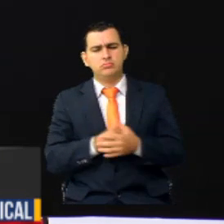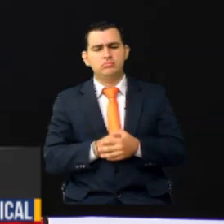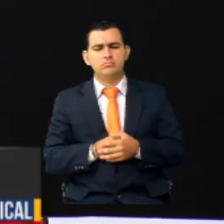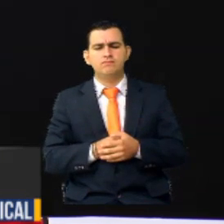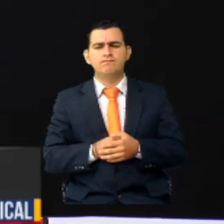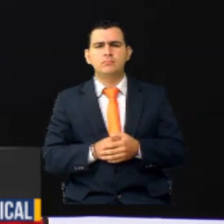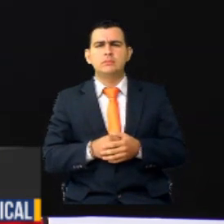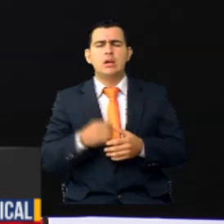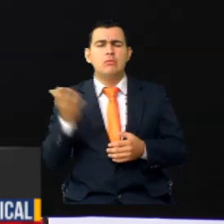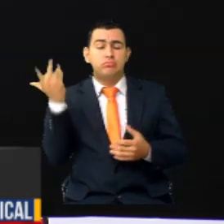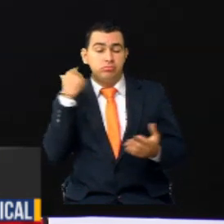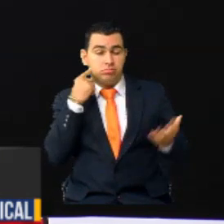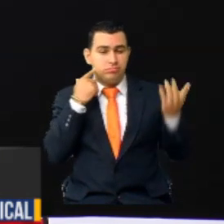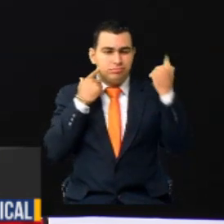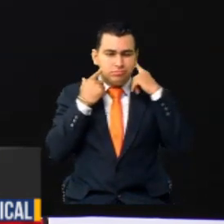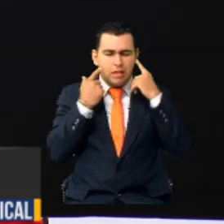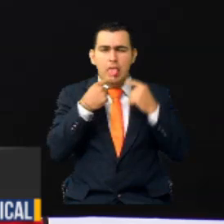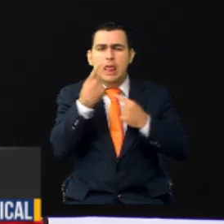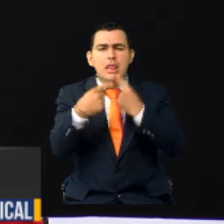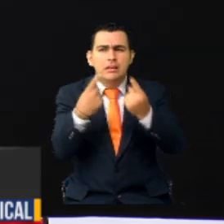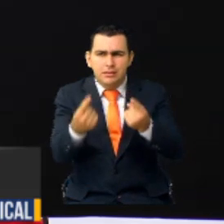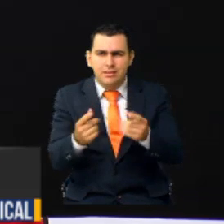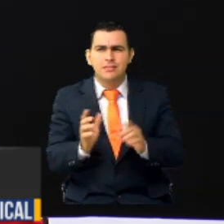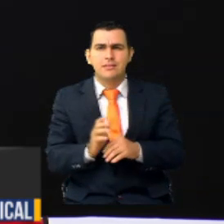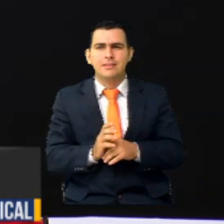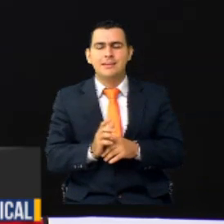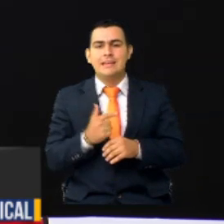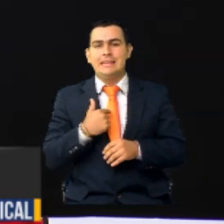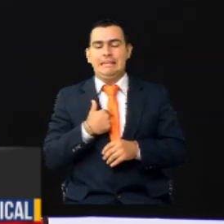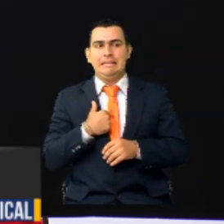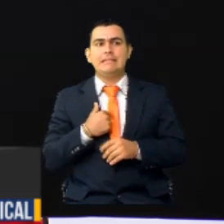se ha rumorado mucho y efectivamente a mí me han